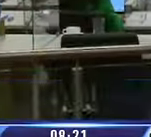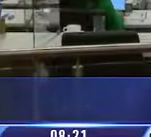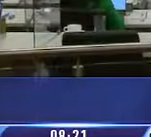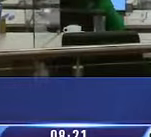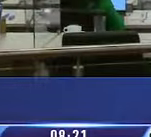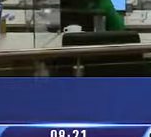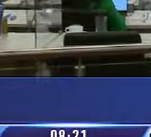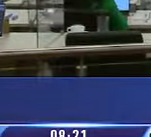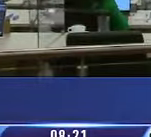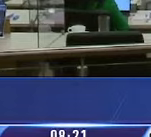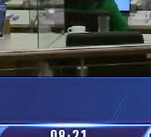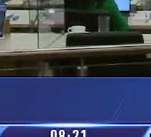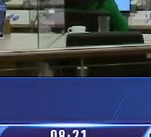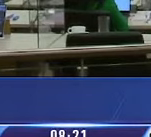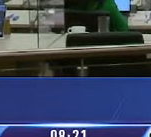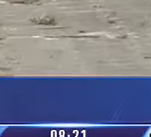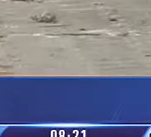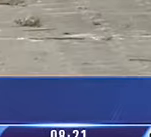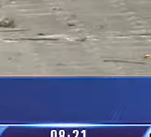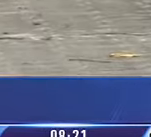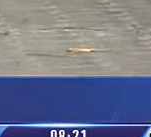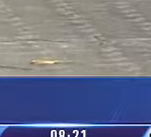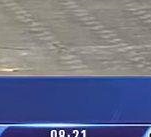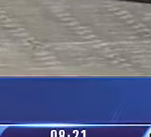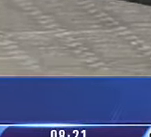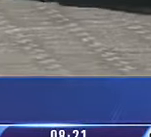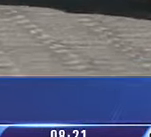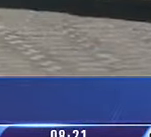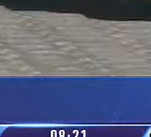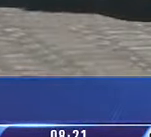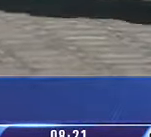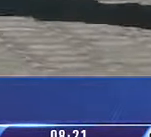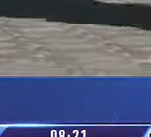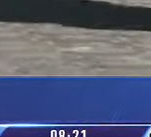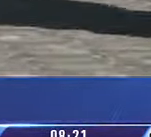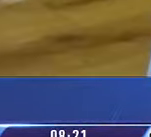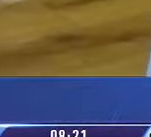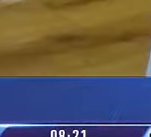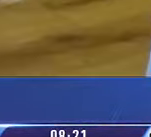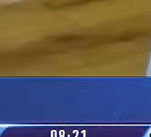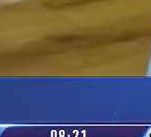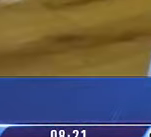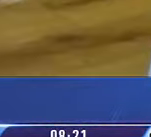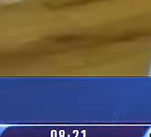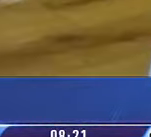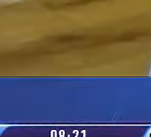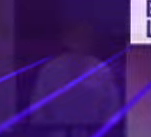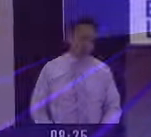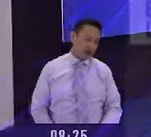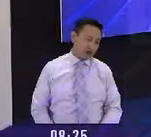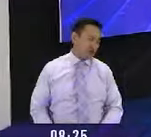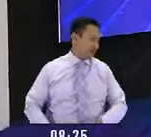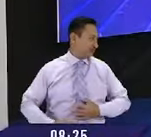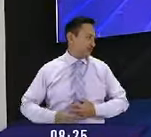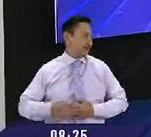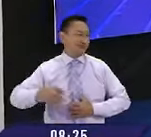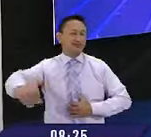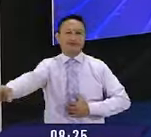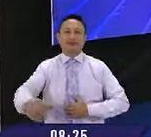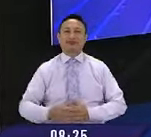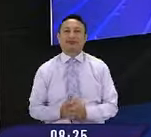en moto. Habrá sanciones, dicen las autoridades. Tendremos que ver si es que lo van a controlar. Regresamos con los detalles.